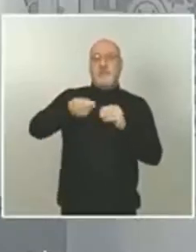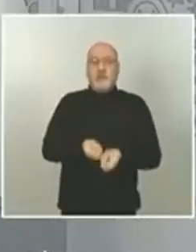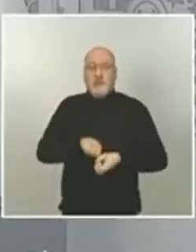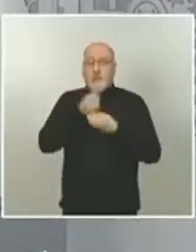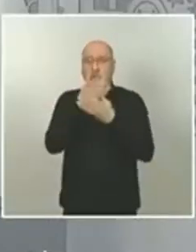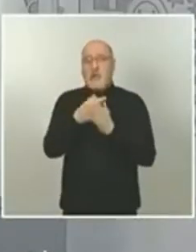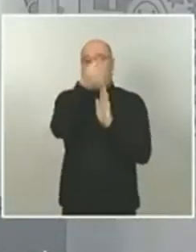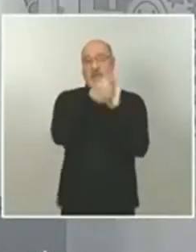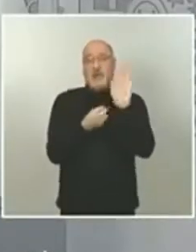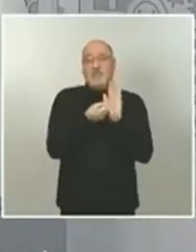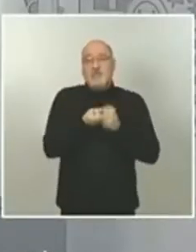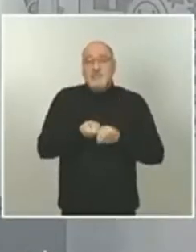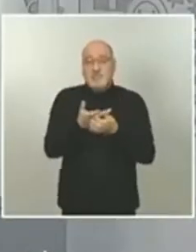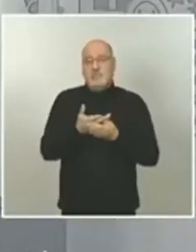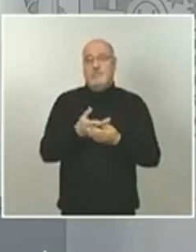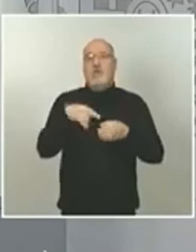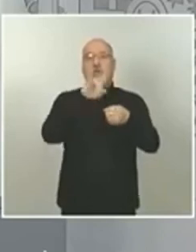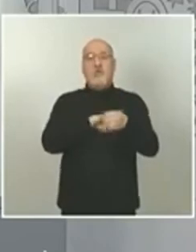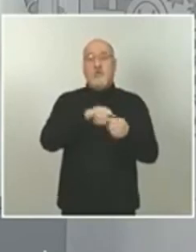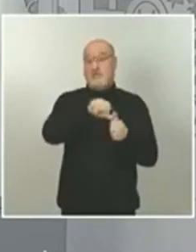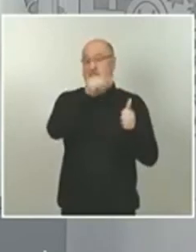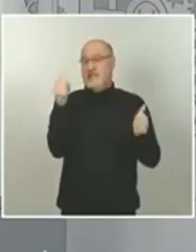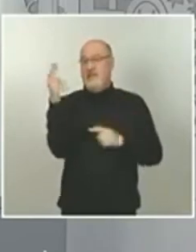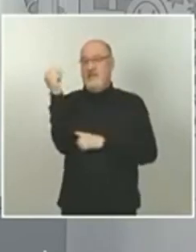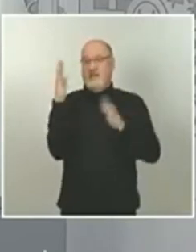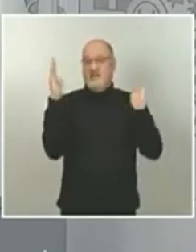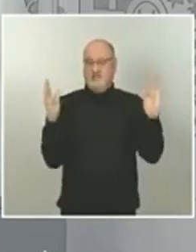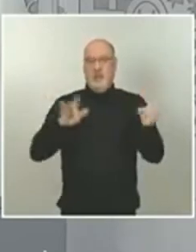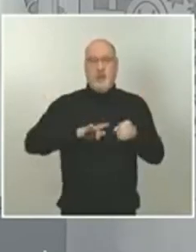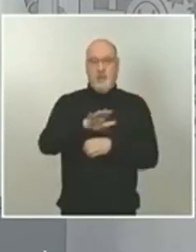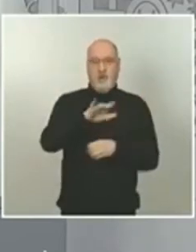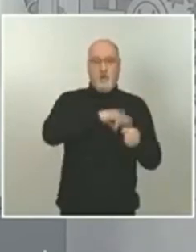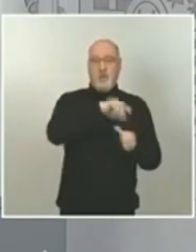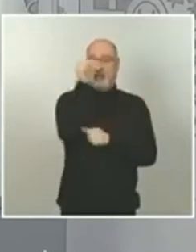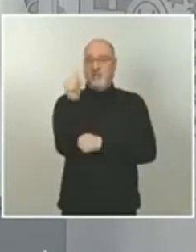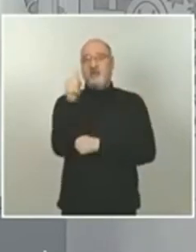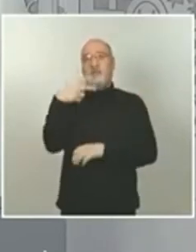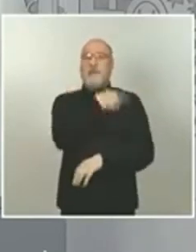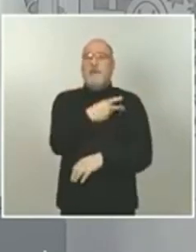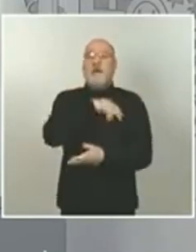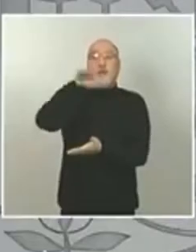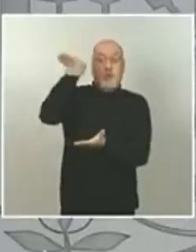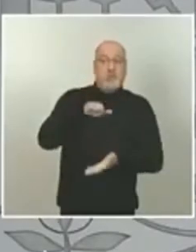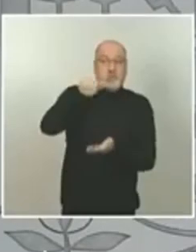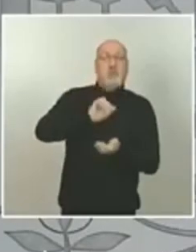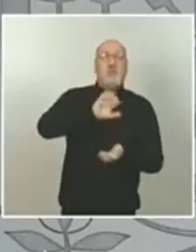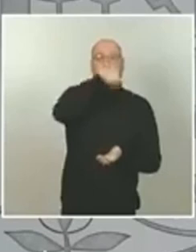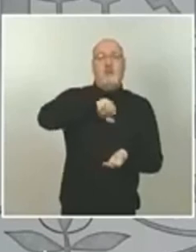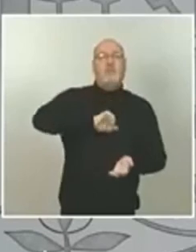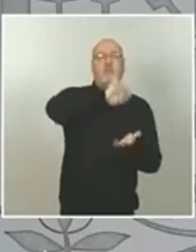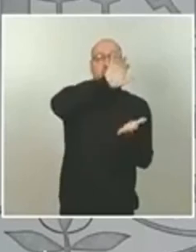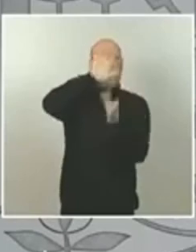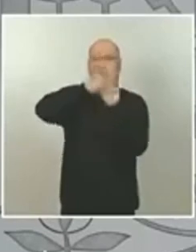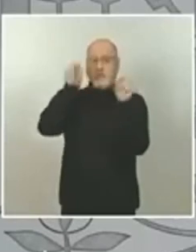salen de lunes a viernes de la llegada de vacunas y de las dosis tanto entregadas como administradas y pautas. En este